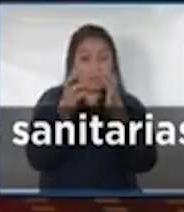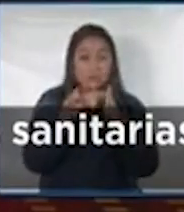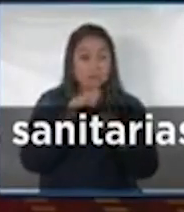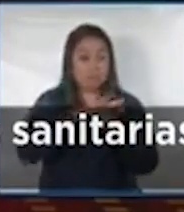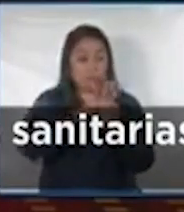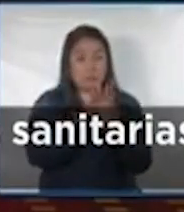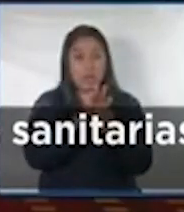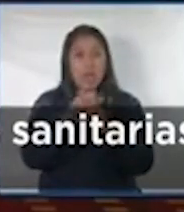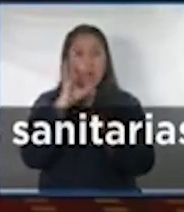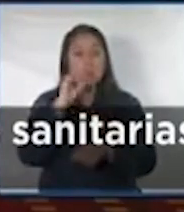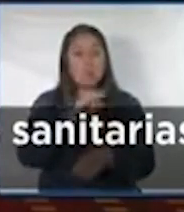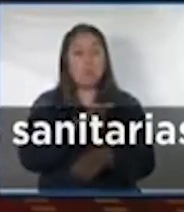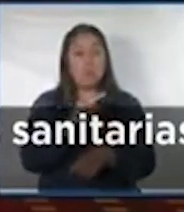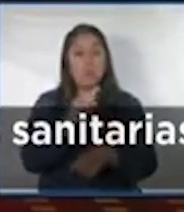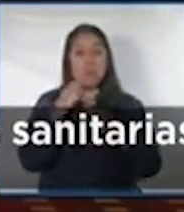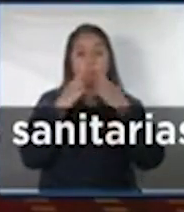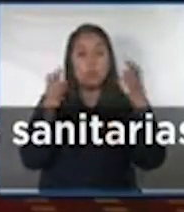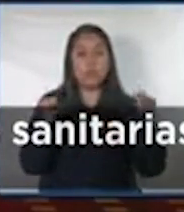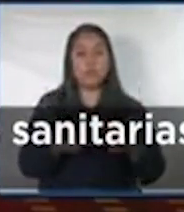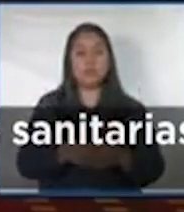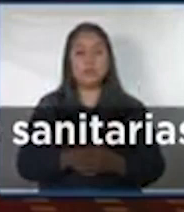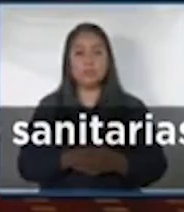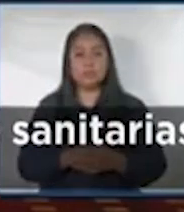conformidad con la Ley de Orden Público.